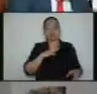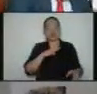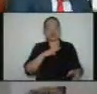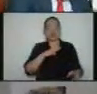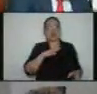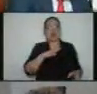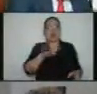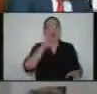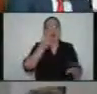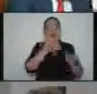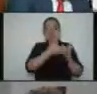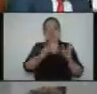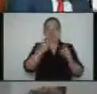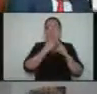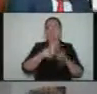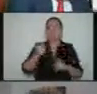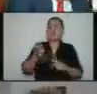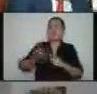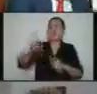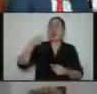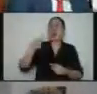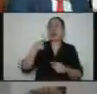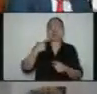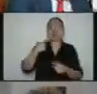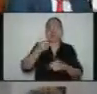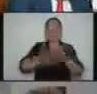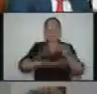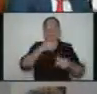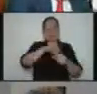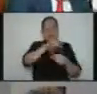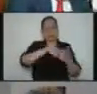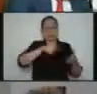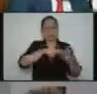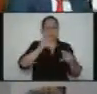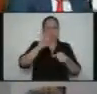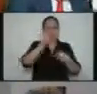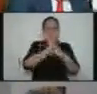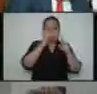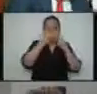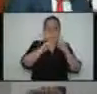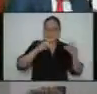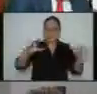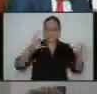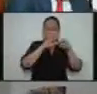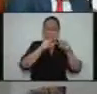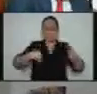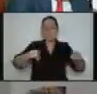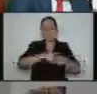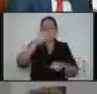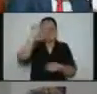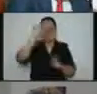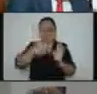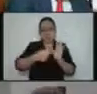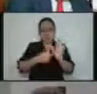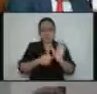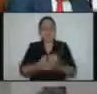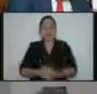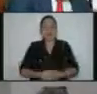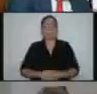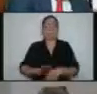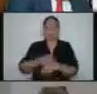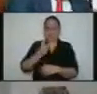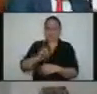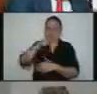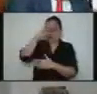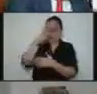comenzó a estar disponible desde el inicio del proceso electoral federal. Por estas circunstancias, la falta se califica como